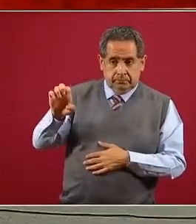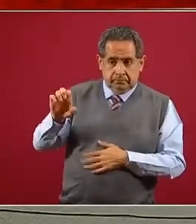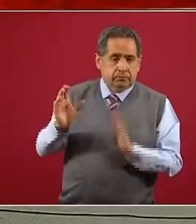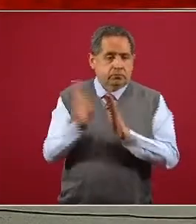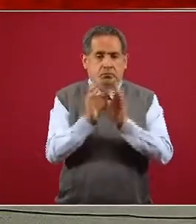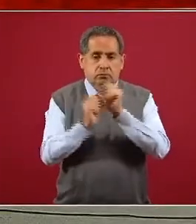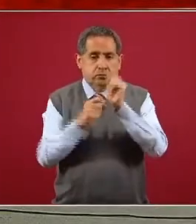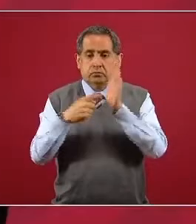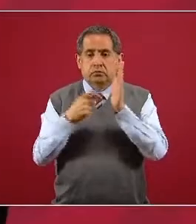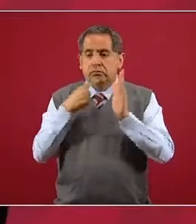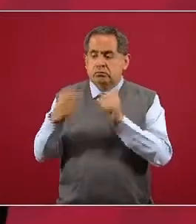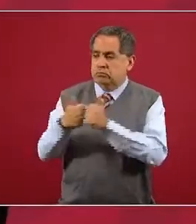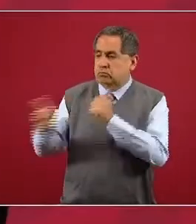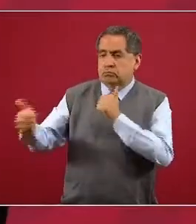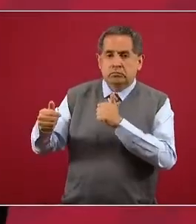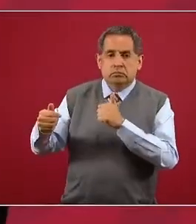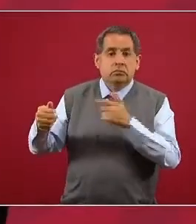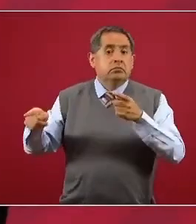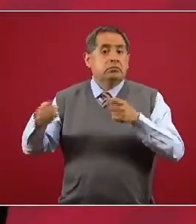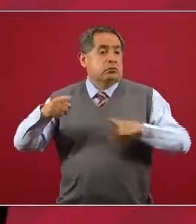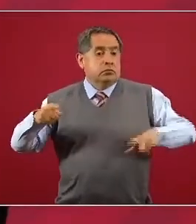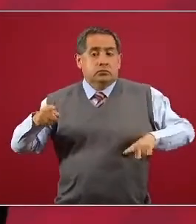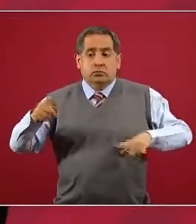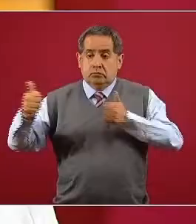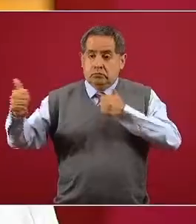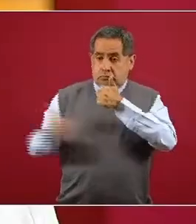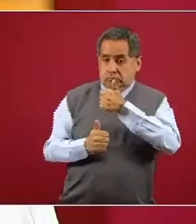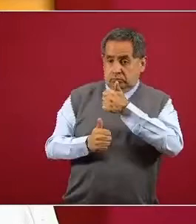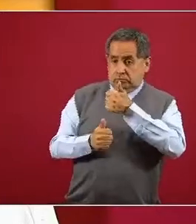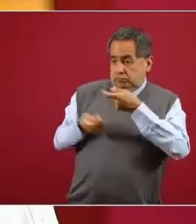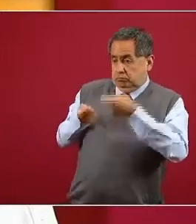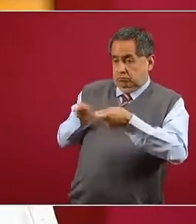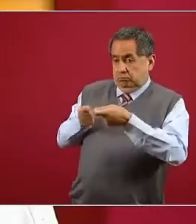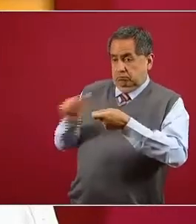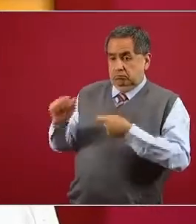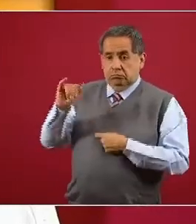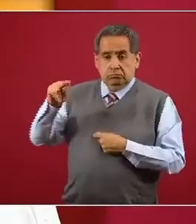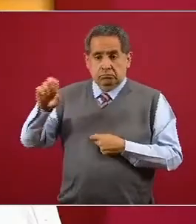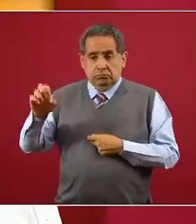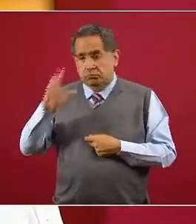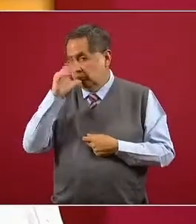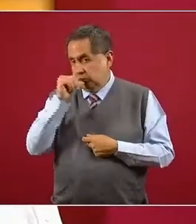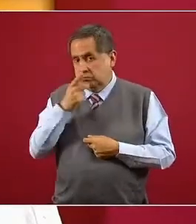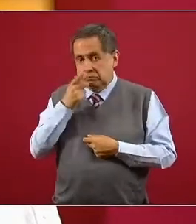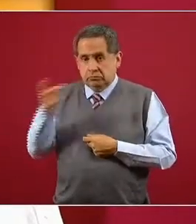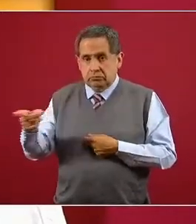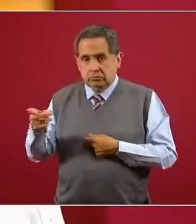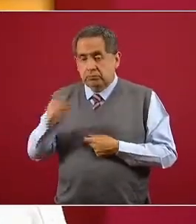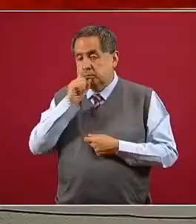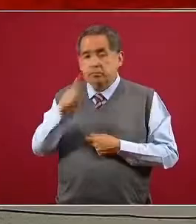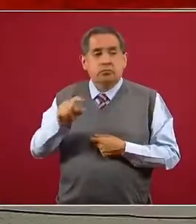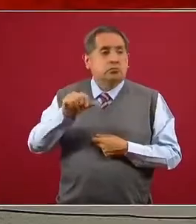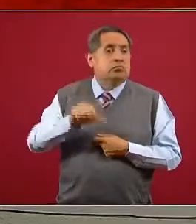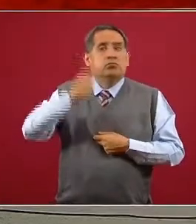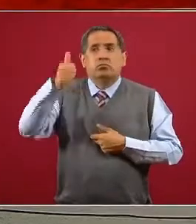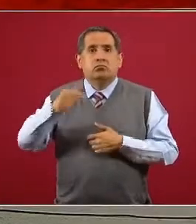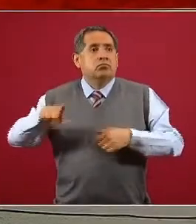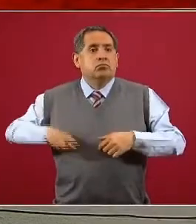constitucionalmente autónomo, no depende del gobierno de México y no depende de ninguno de